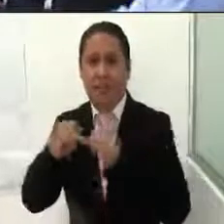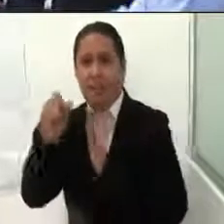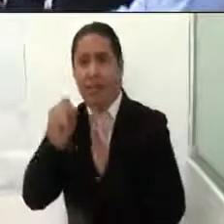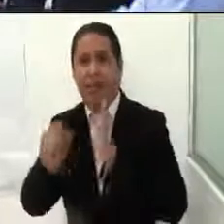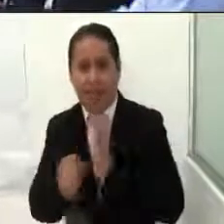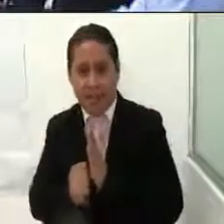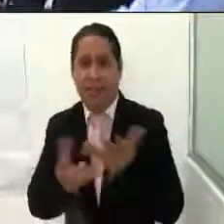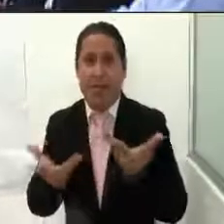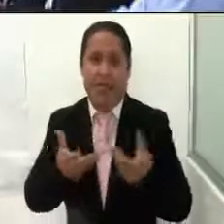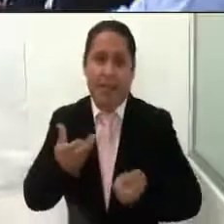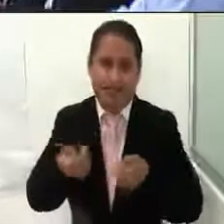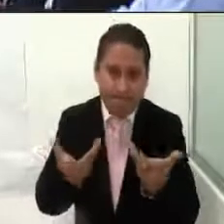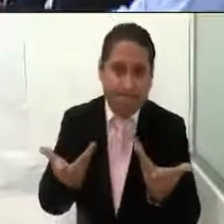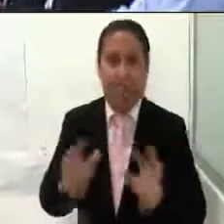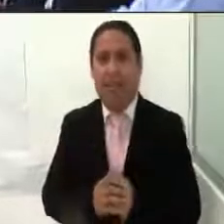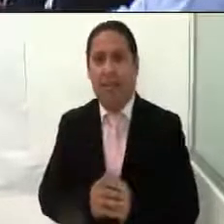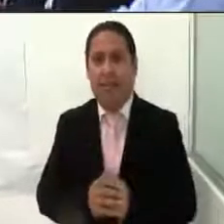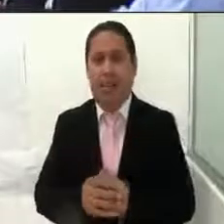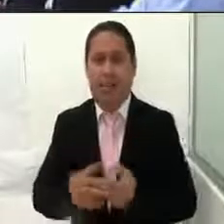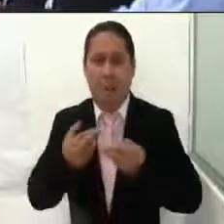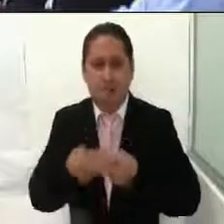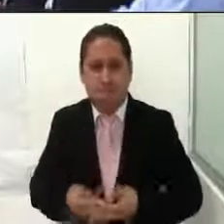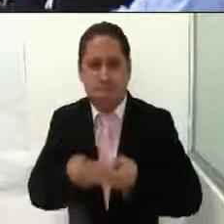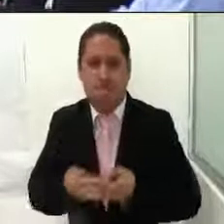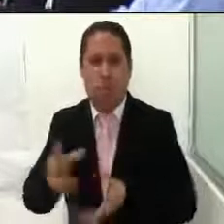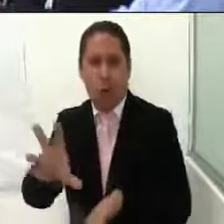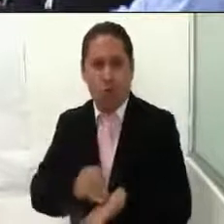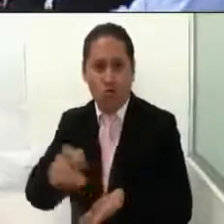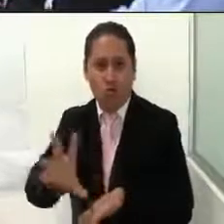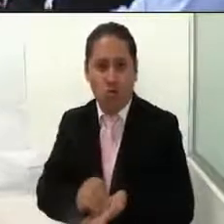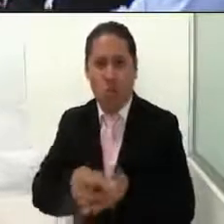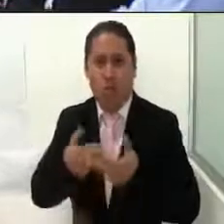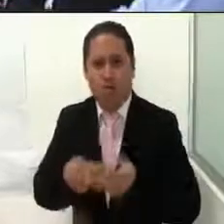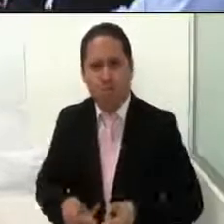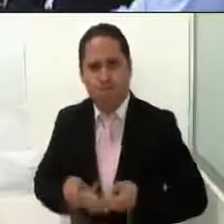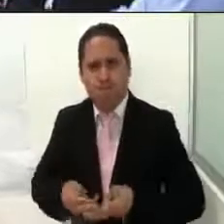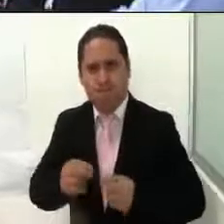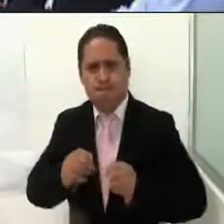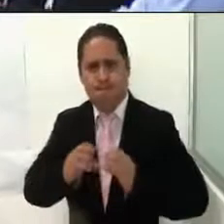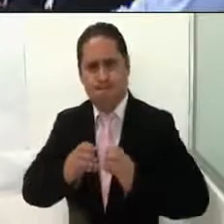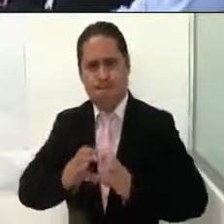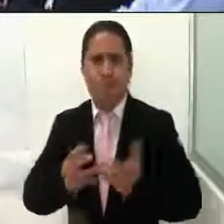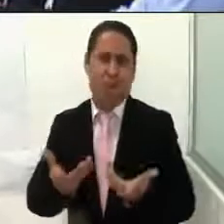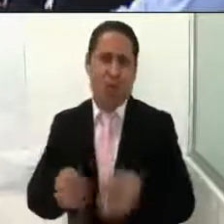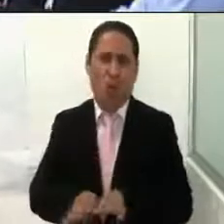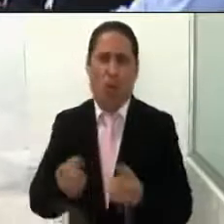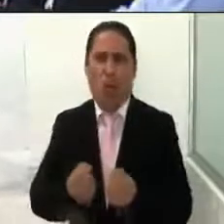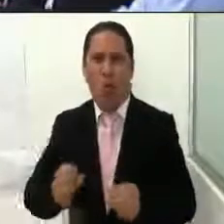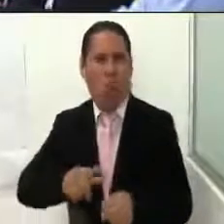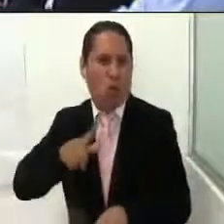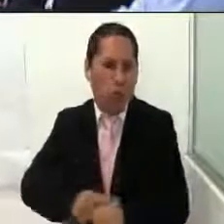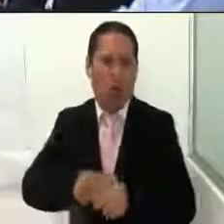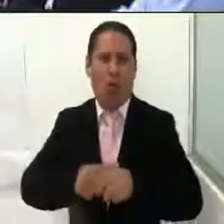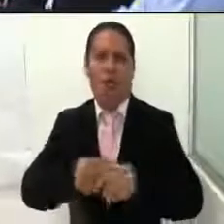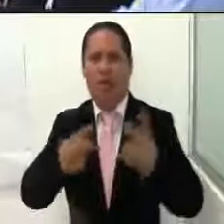se vean enriquecidos en la medida en que va transformándose las necesidades sociales y la dinámica